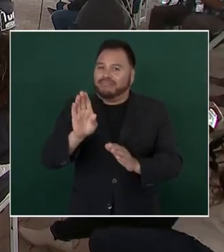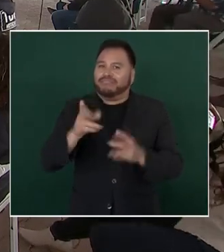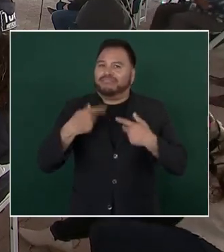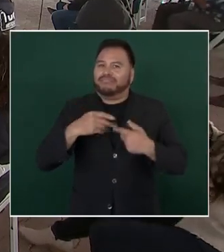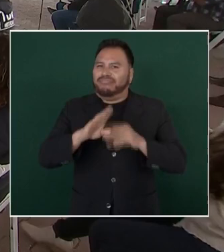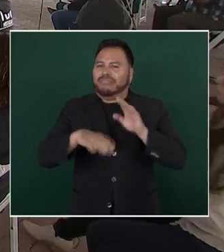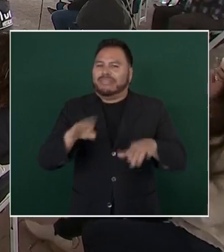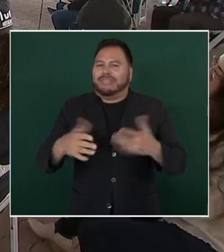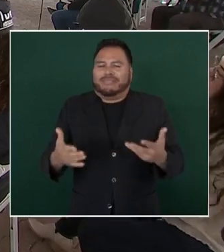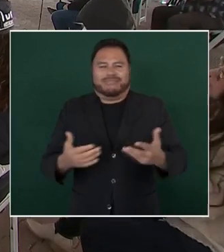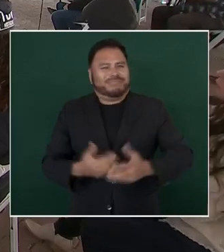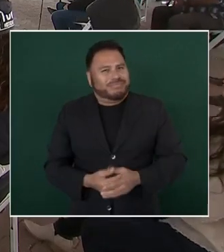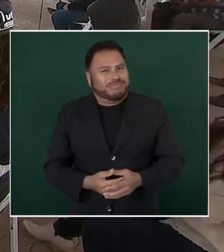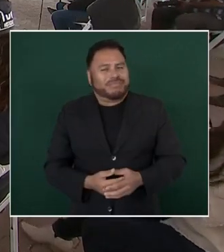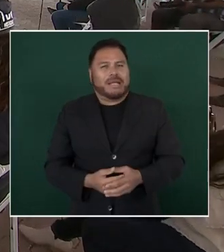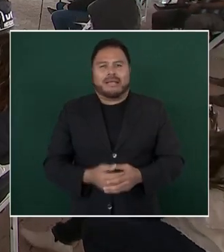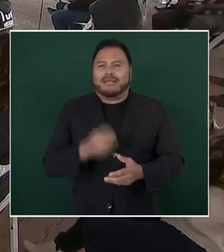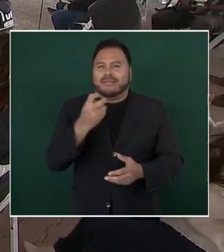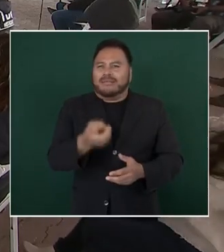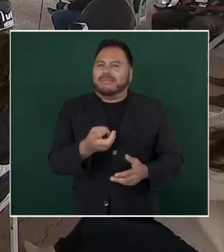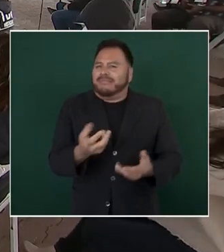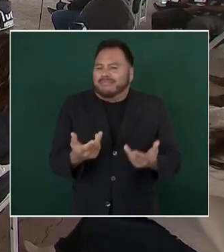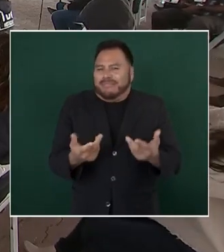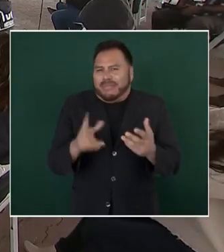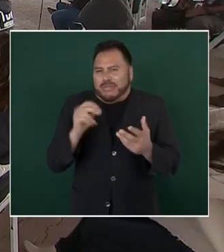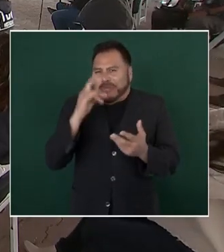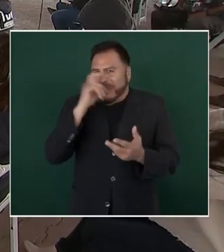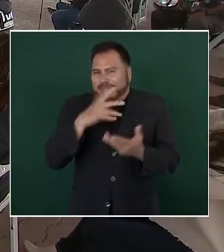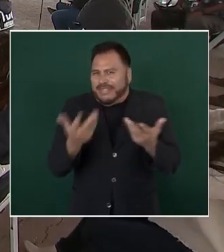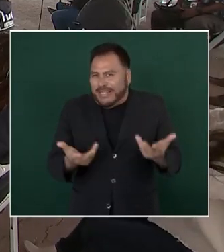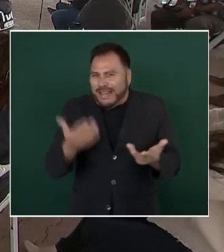O sea, no estaba tan complicado.